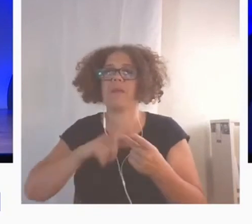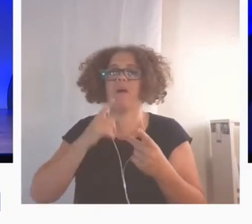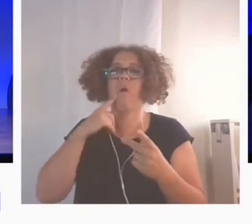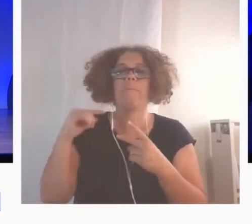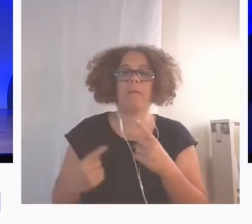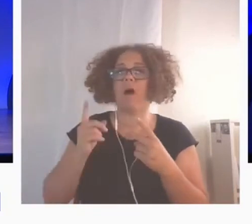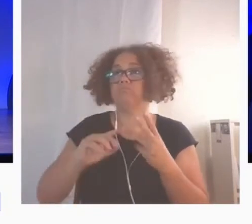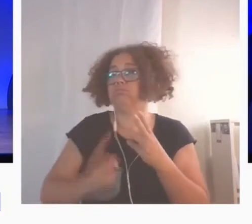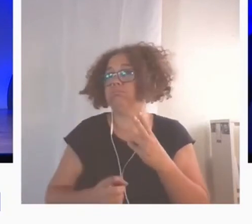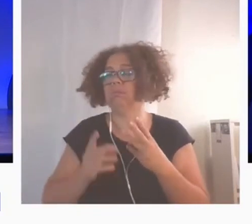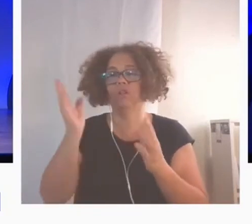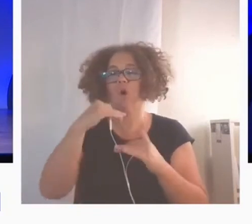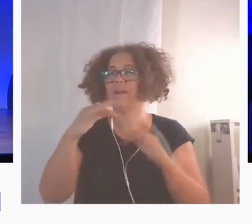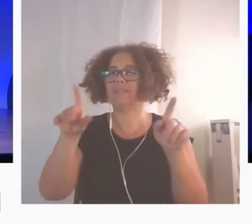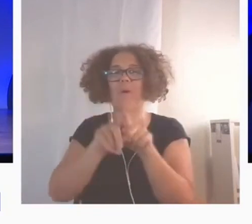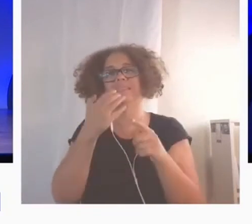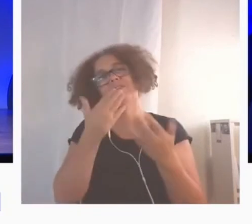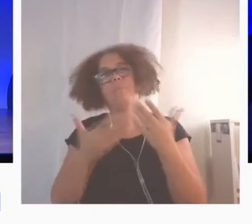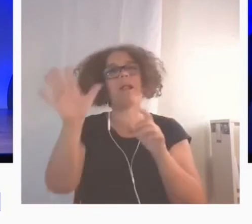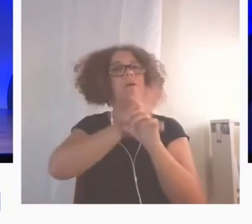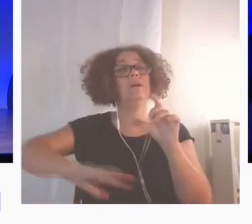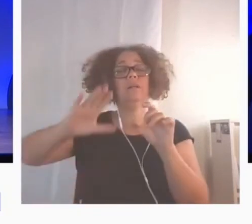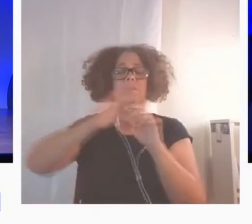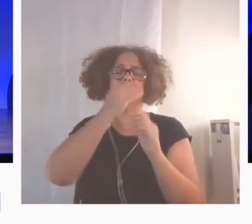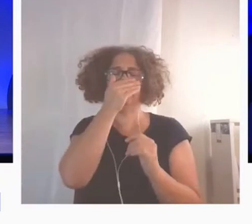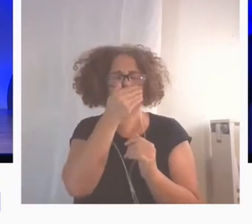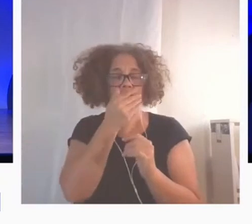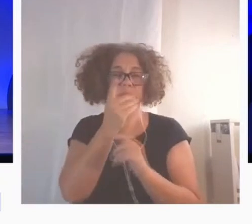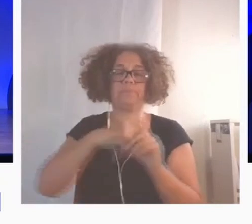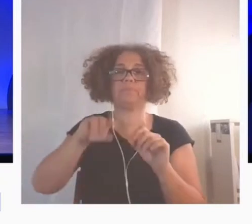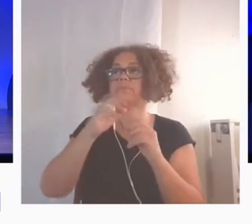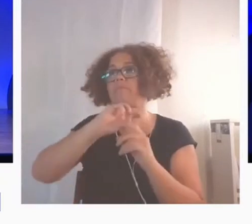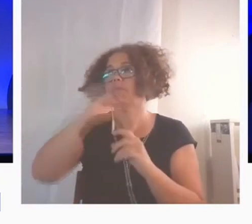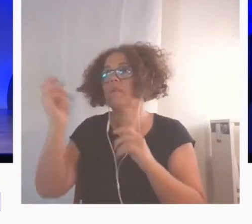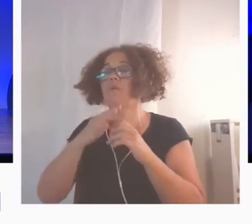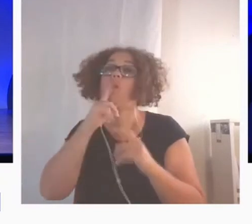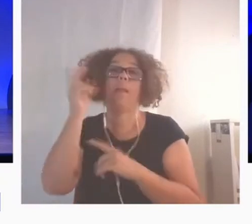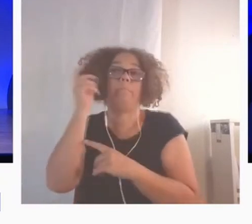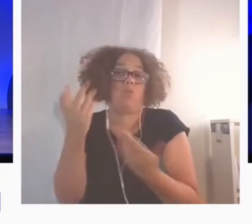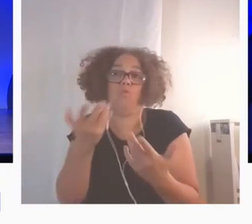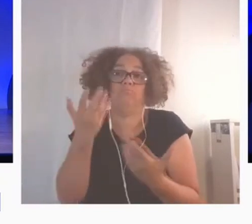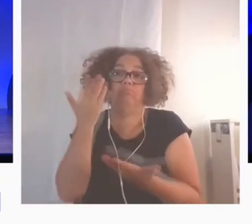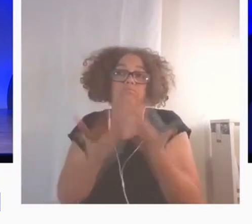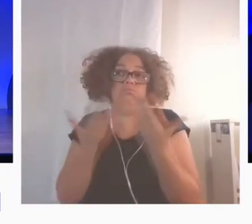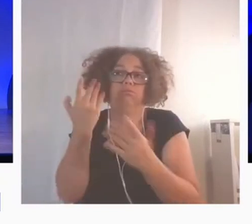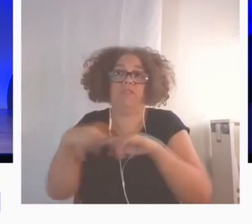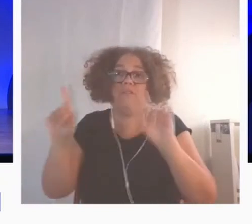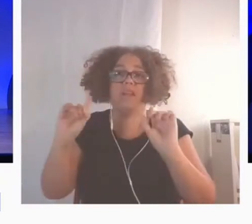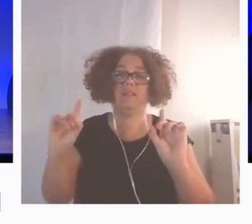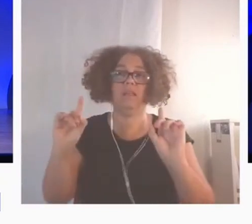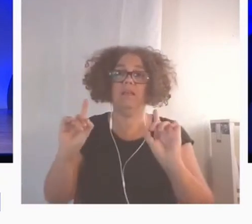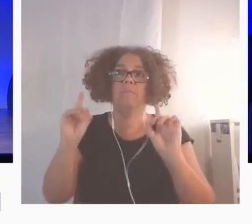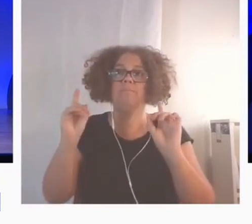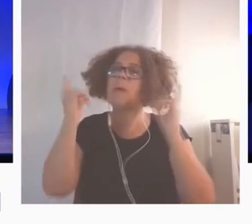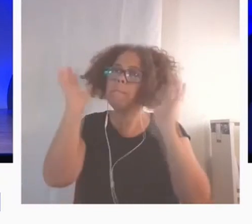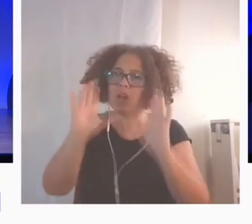España comparada con la que se pueda vivir en otros países, no sé, en Uganda o en el Perú, ¿no? Lo que tratamos es de buscar soluciones a